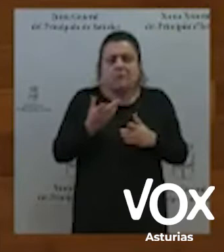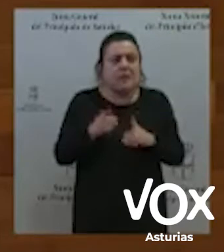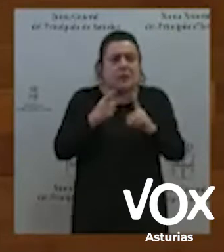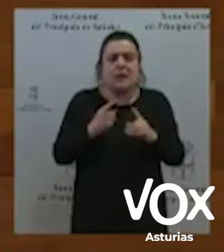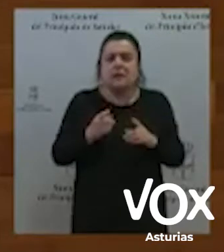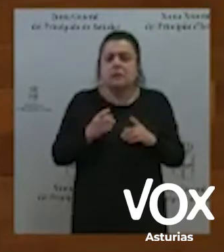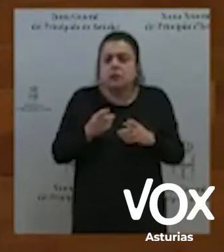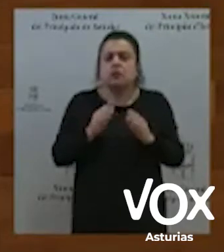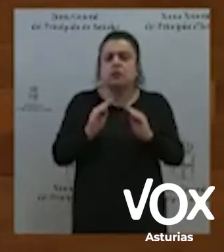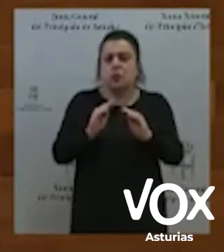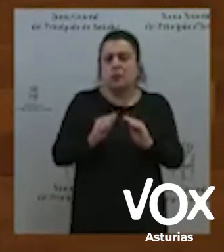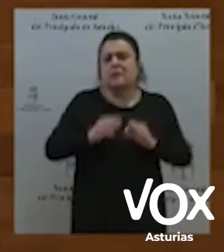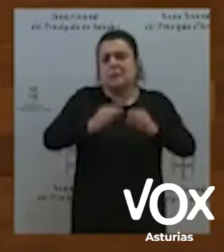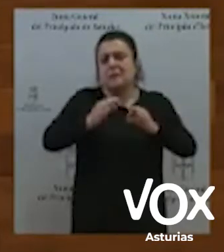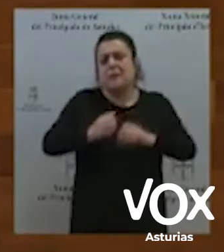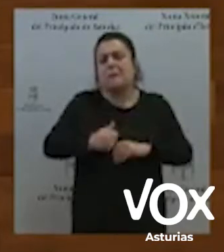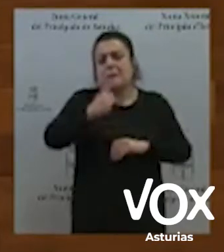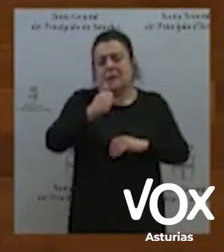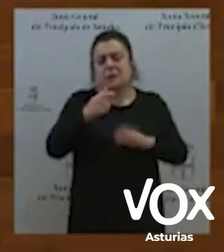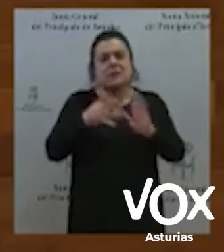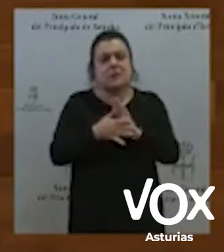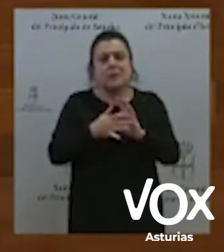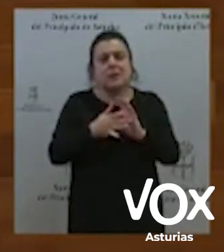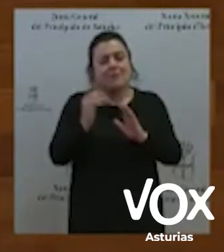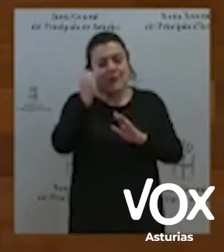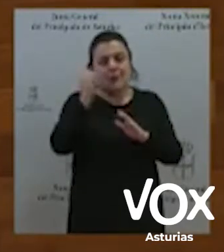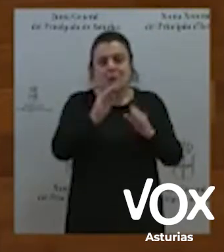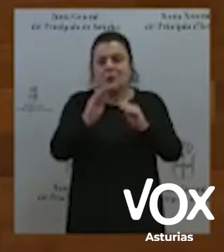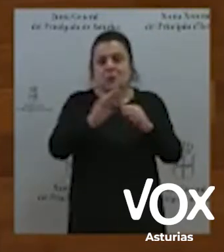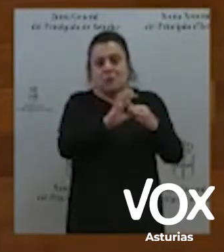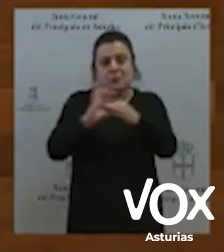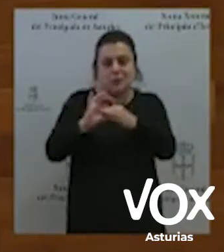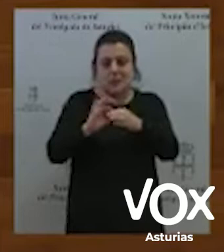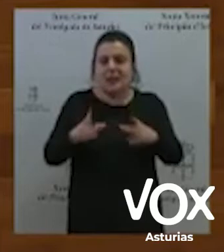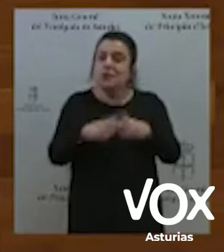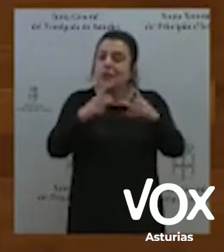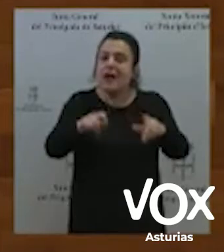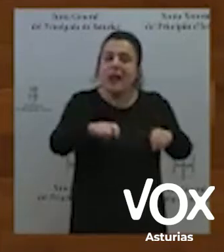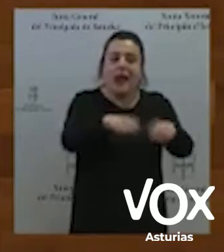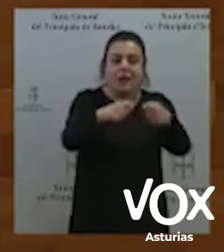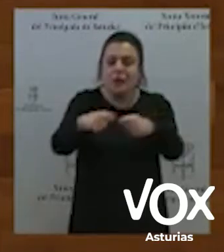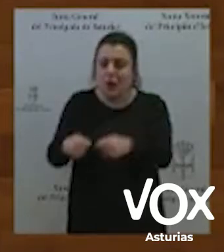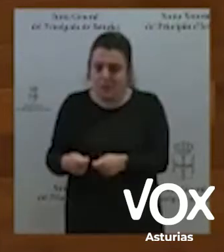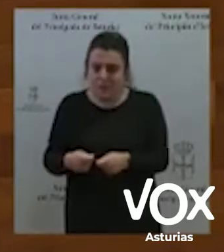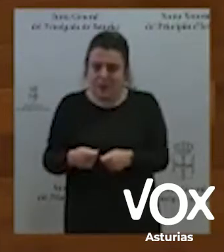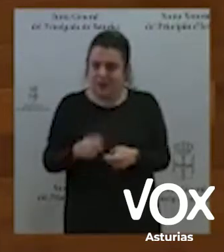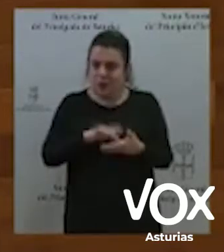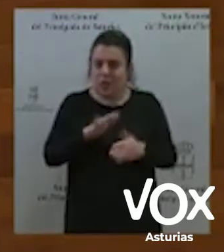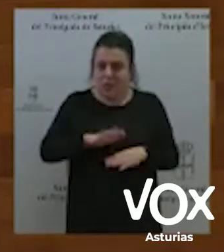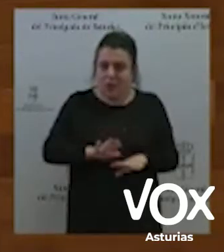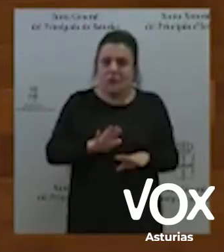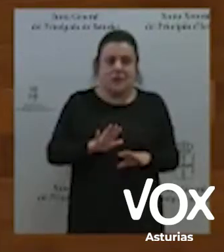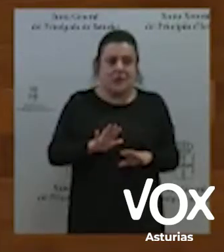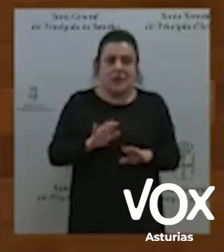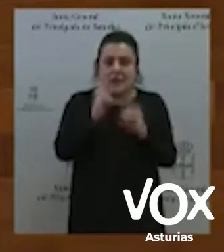su ideología. Rompen la sociedad allí donde van. No hace más que cargarse el orden, la